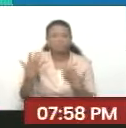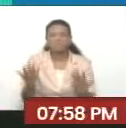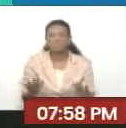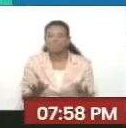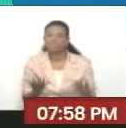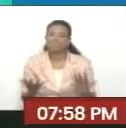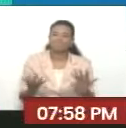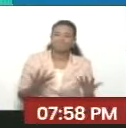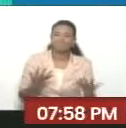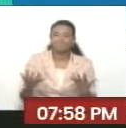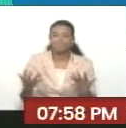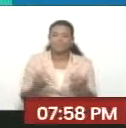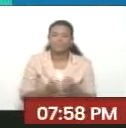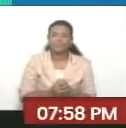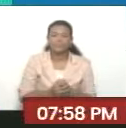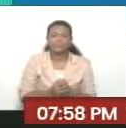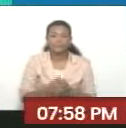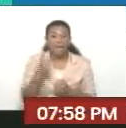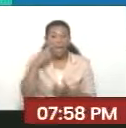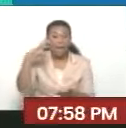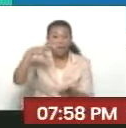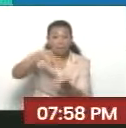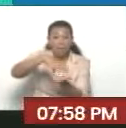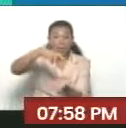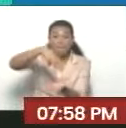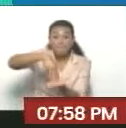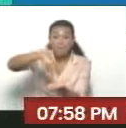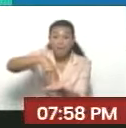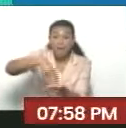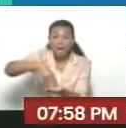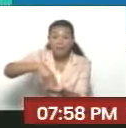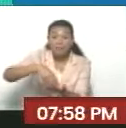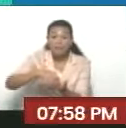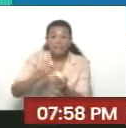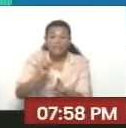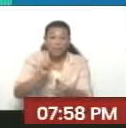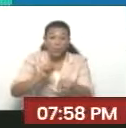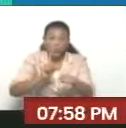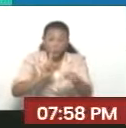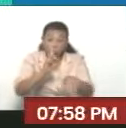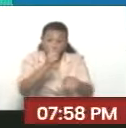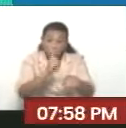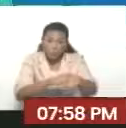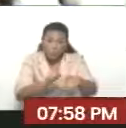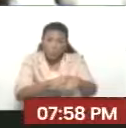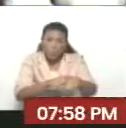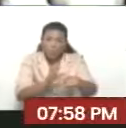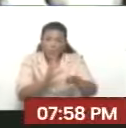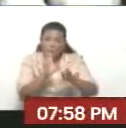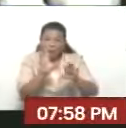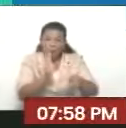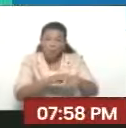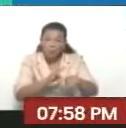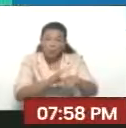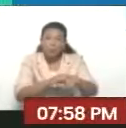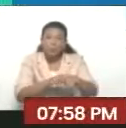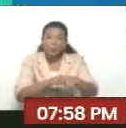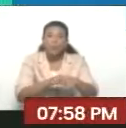porque en Miranda se han hecho ya una consulta, tres